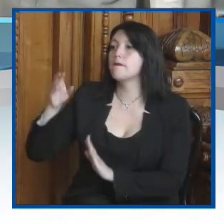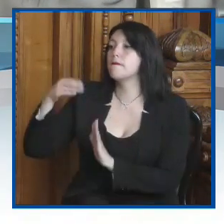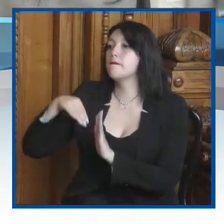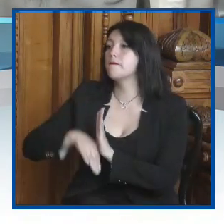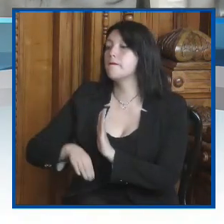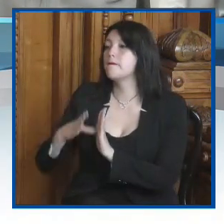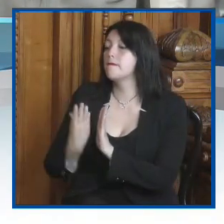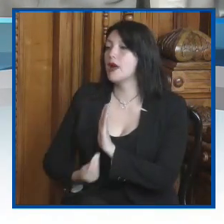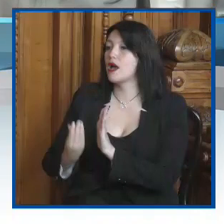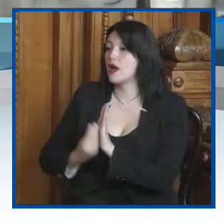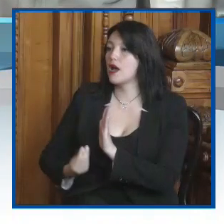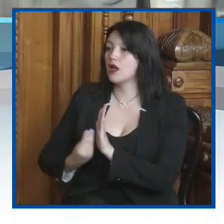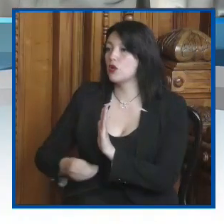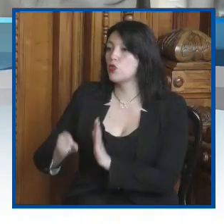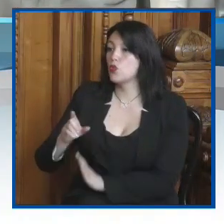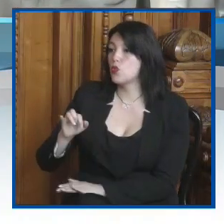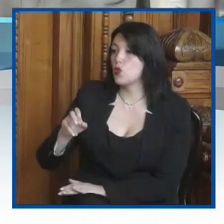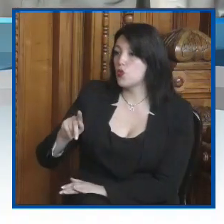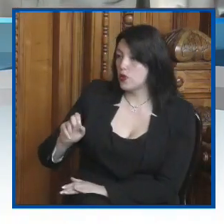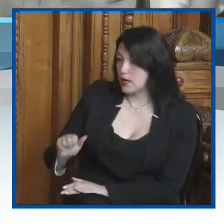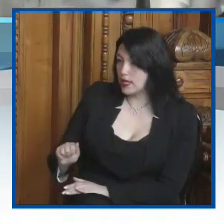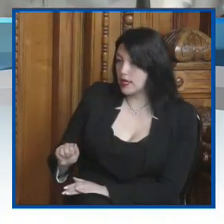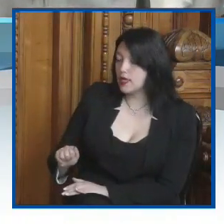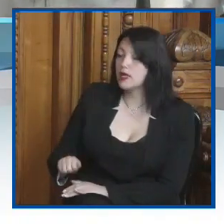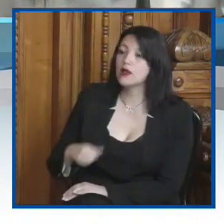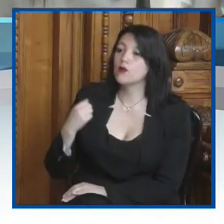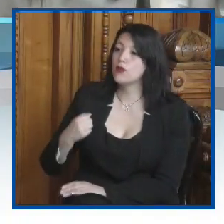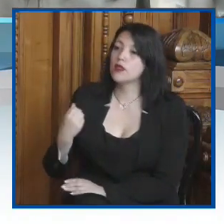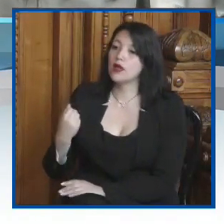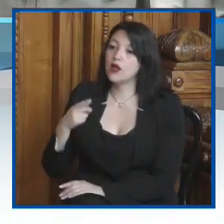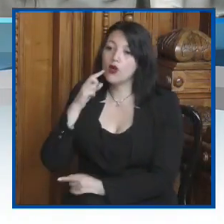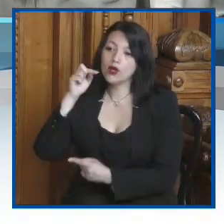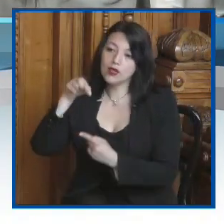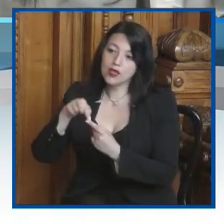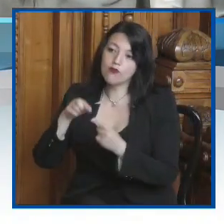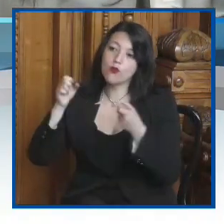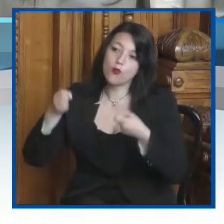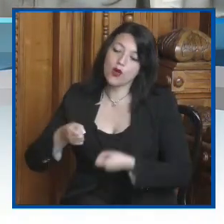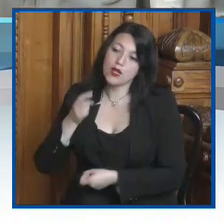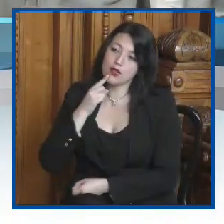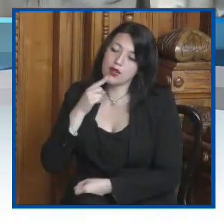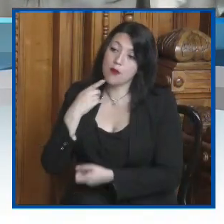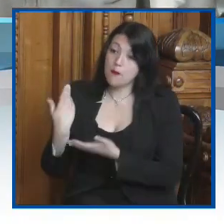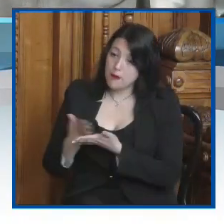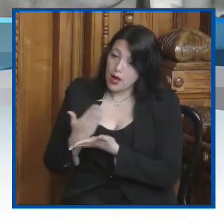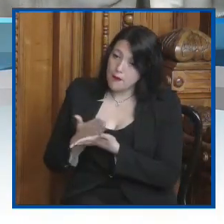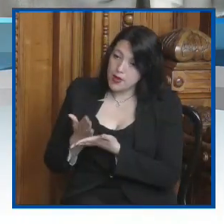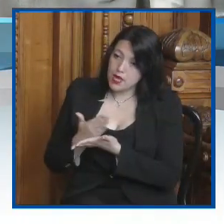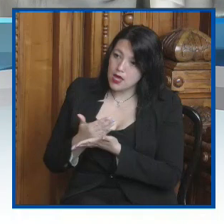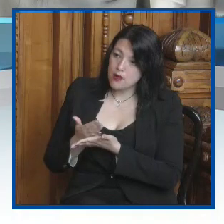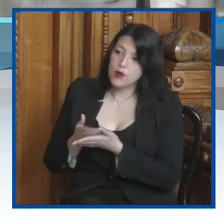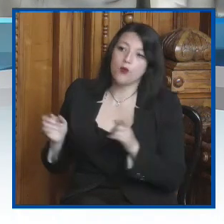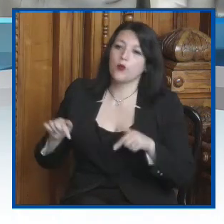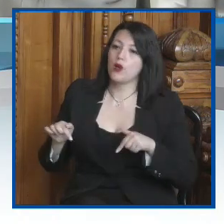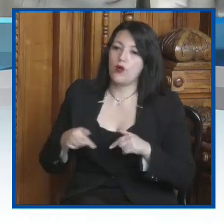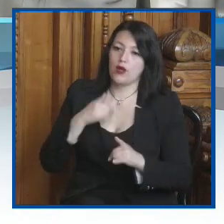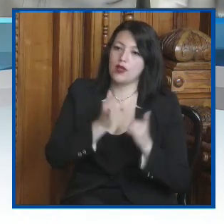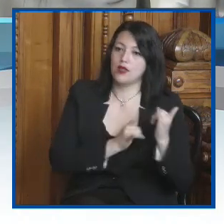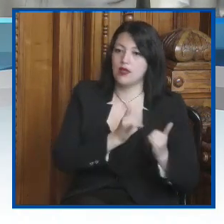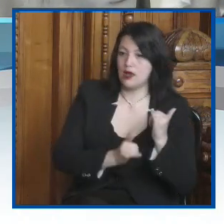automáticamente o con un link para poder descargárselo. El objetivo en un futuro es poder tenerlo en papel, imprimirlo, pero bueno, por ahora lo